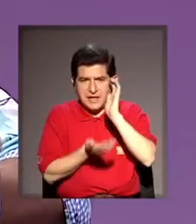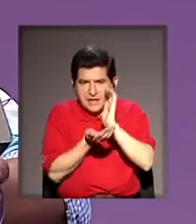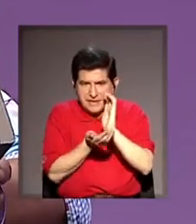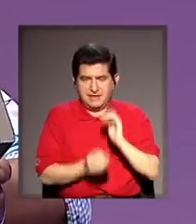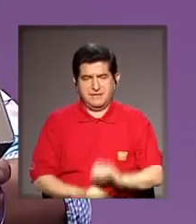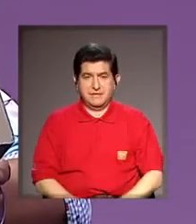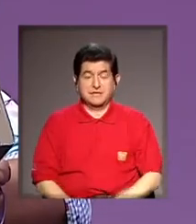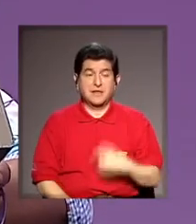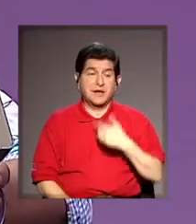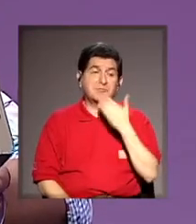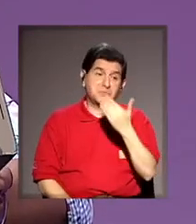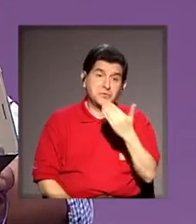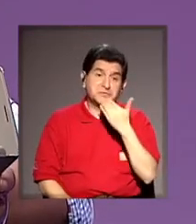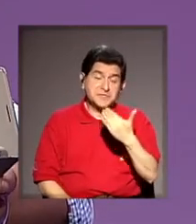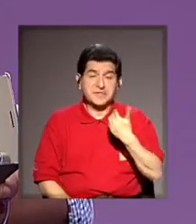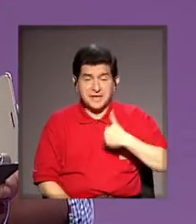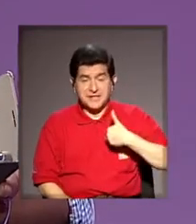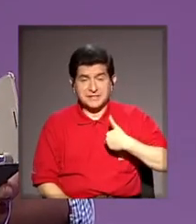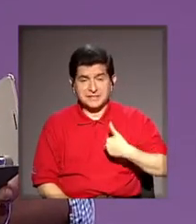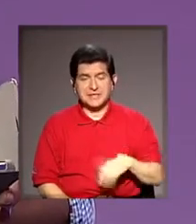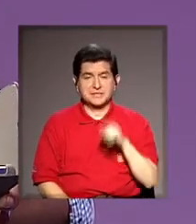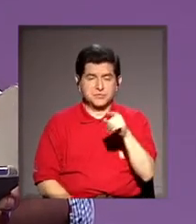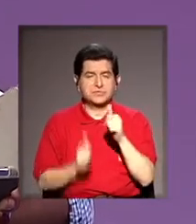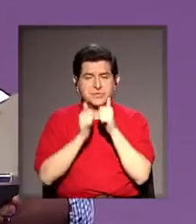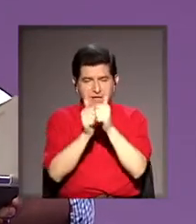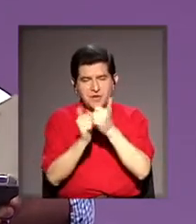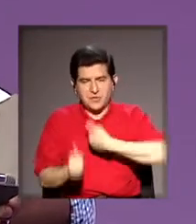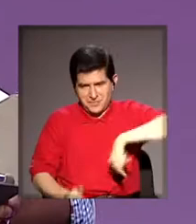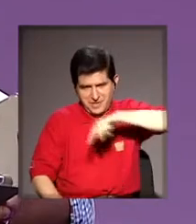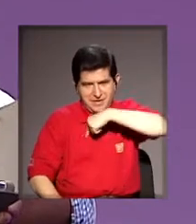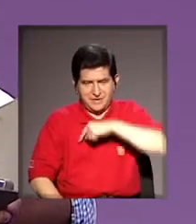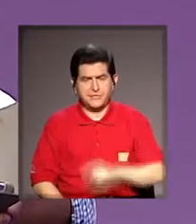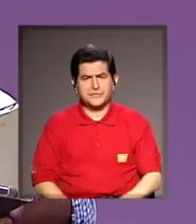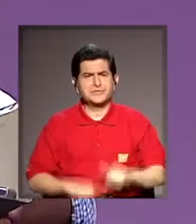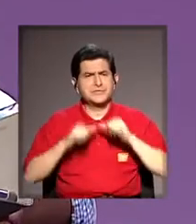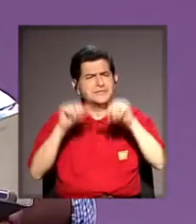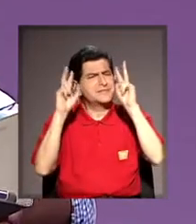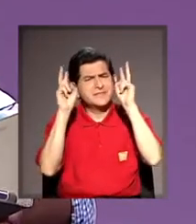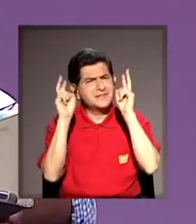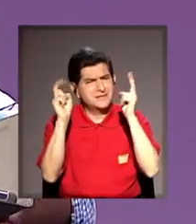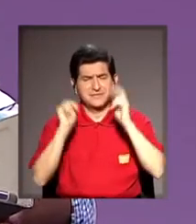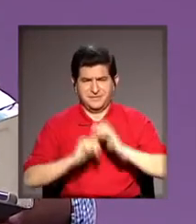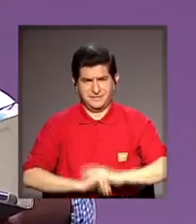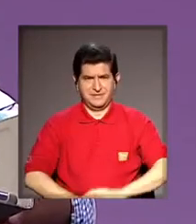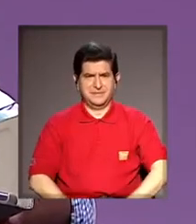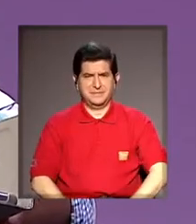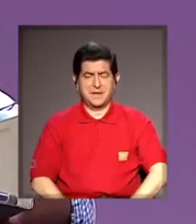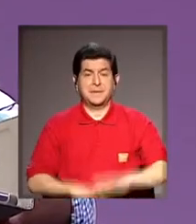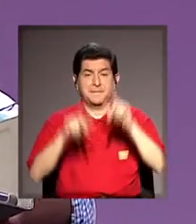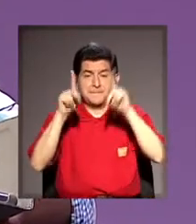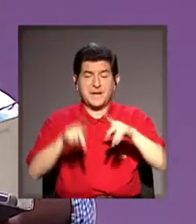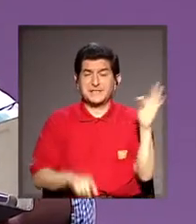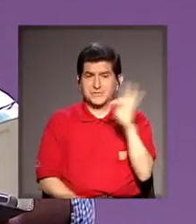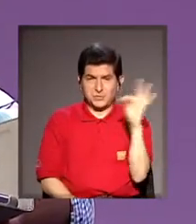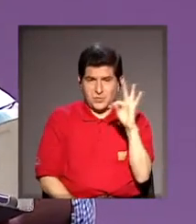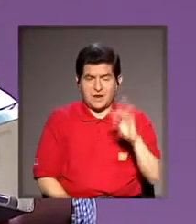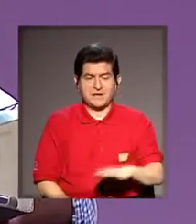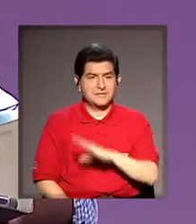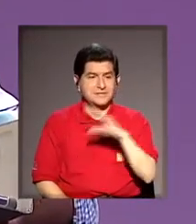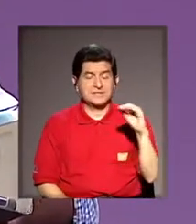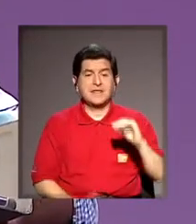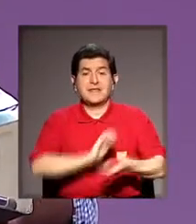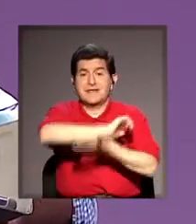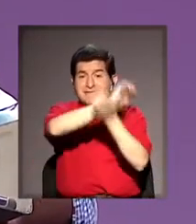de todas manera le agradecemos mucho a donde estamos acompañando en irreverencias continuamos con el tema de que las personas trans y